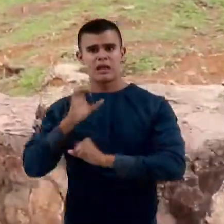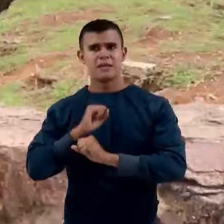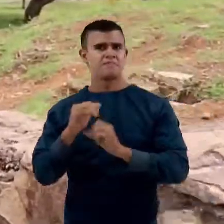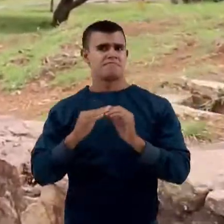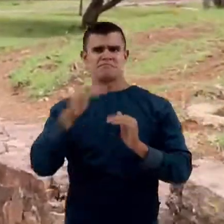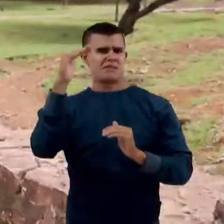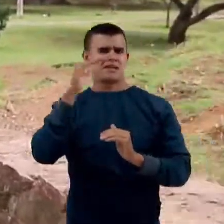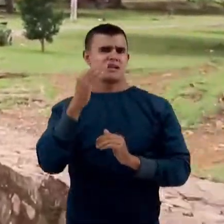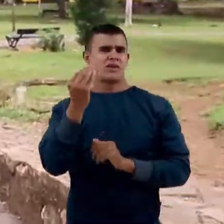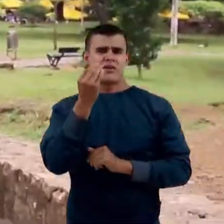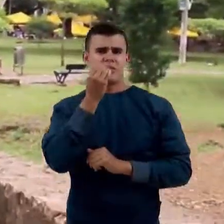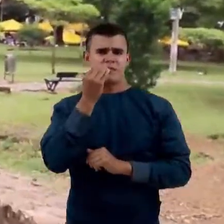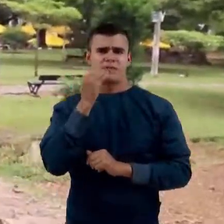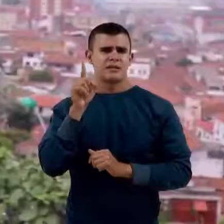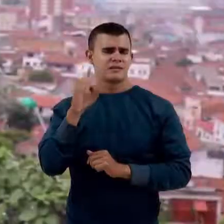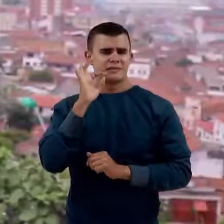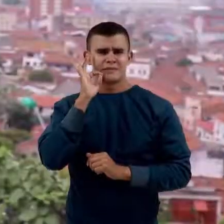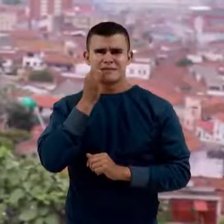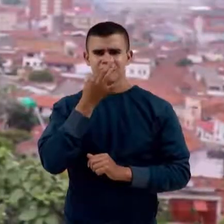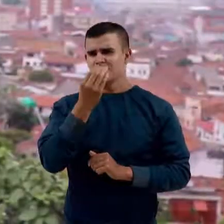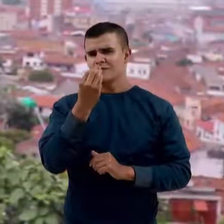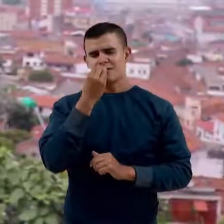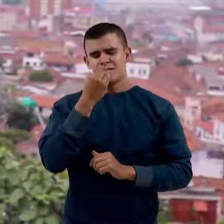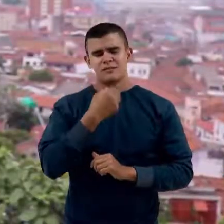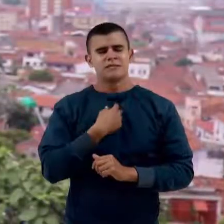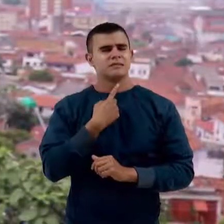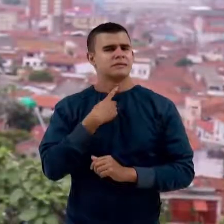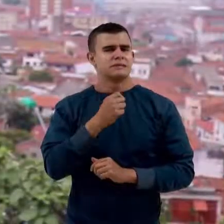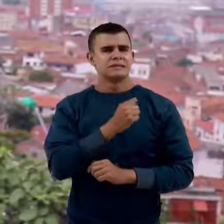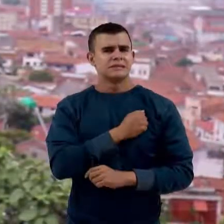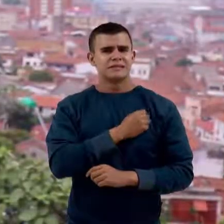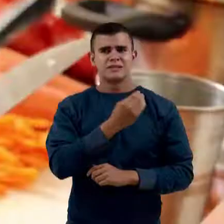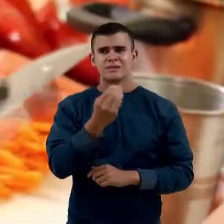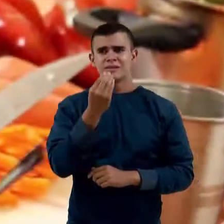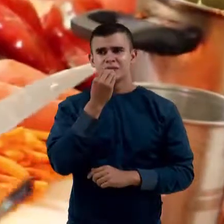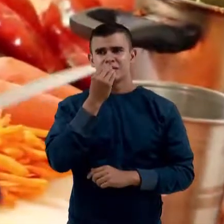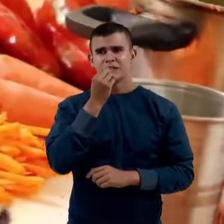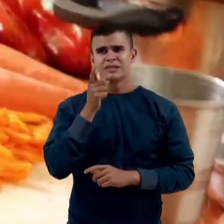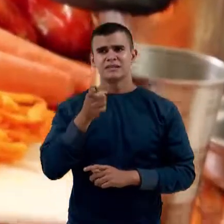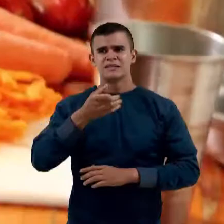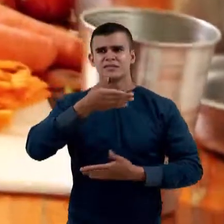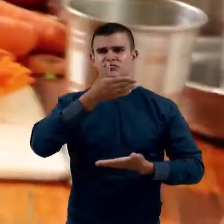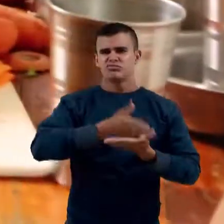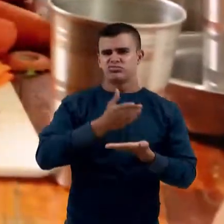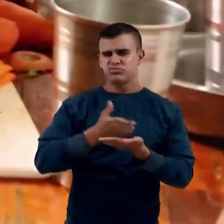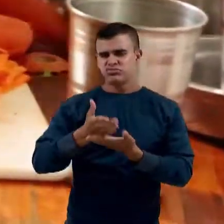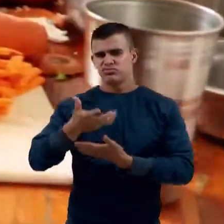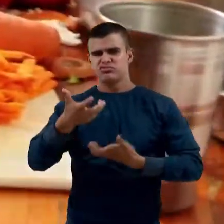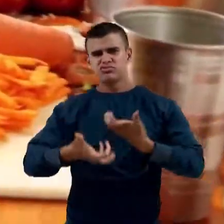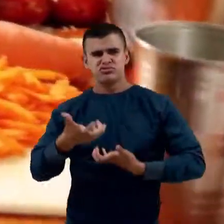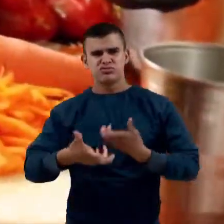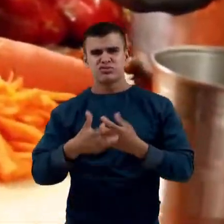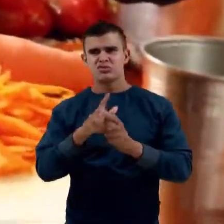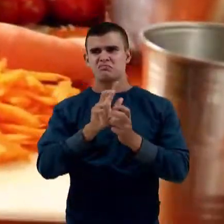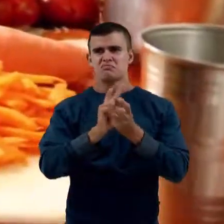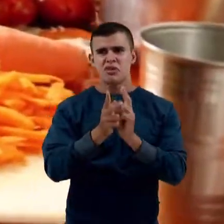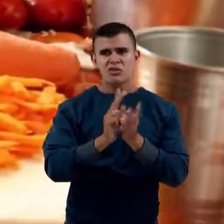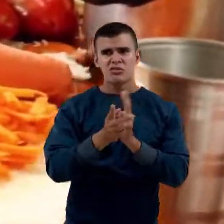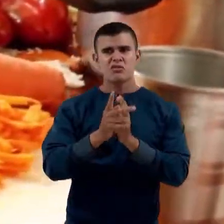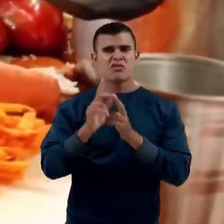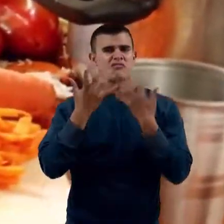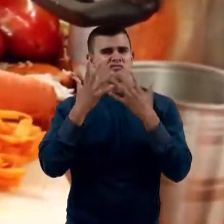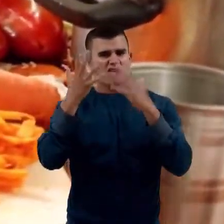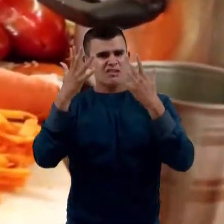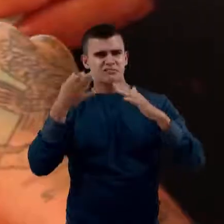mucho, la comida, que es muy rica, amo la comida, entonces hacían unos banquetes, unos festivales muy grandes y es wow,